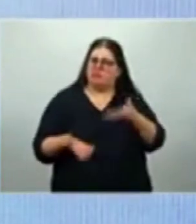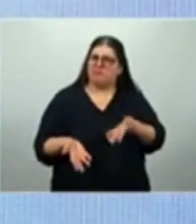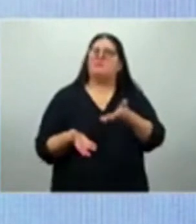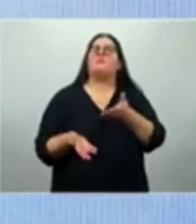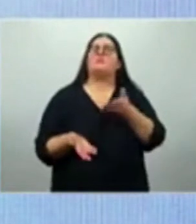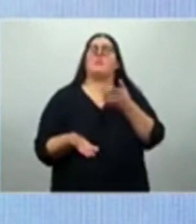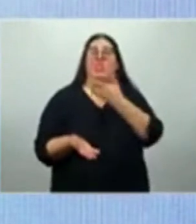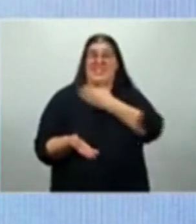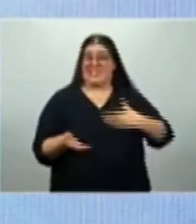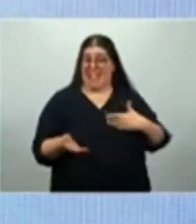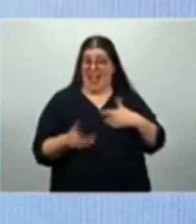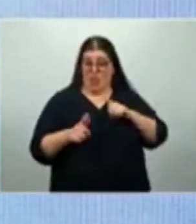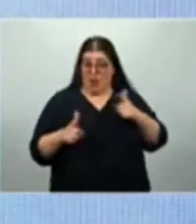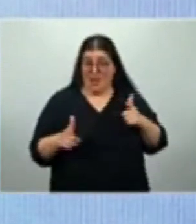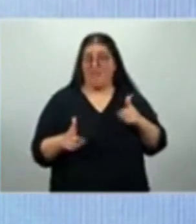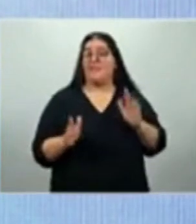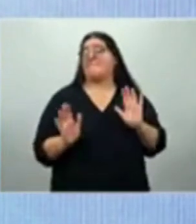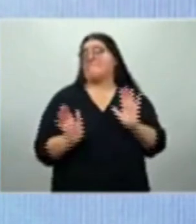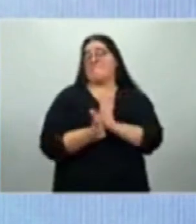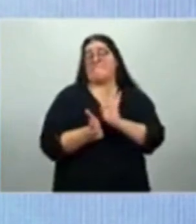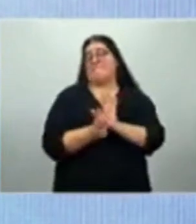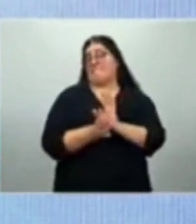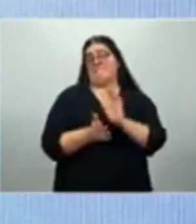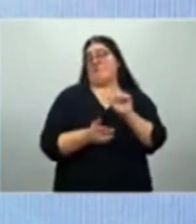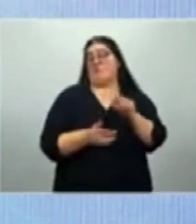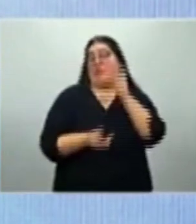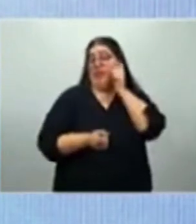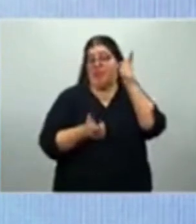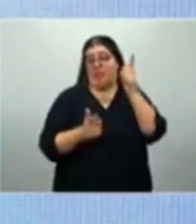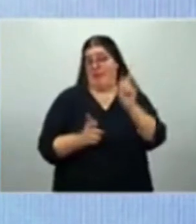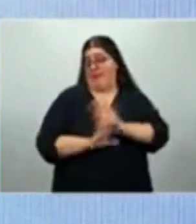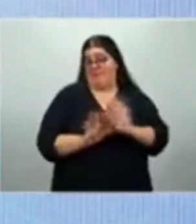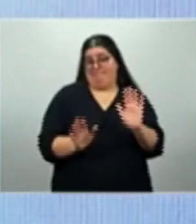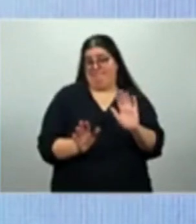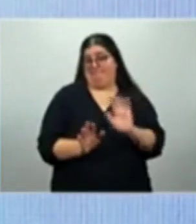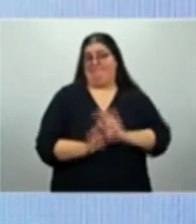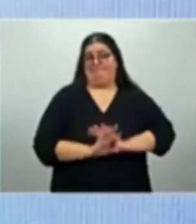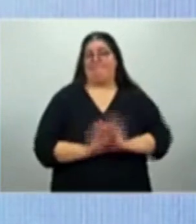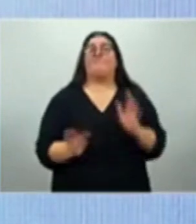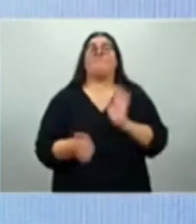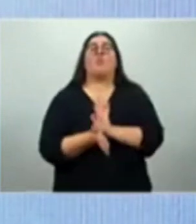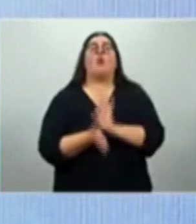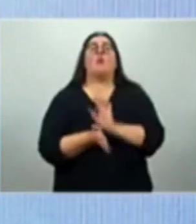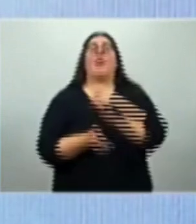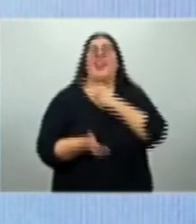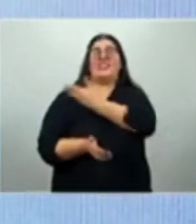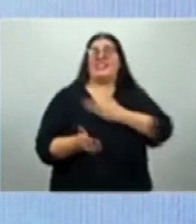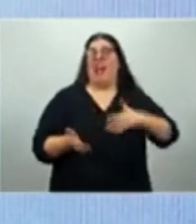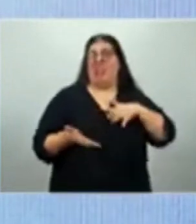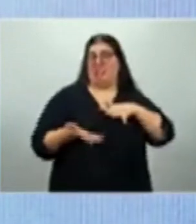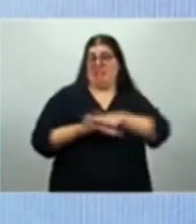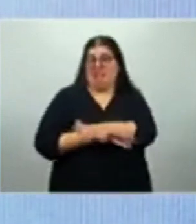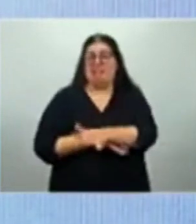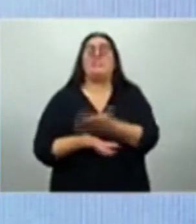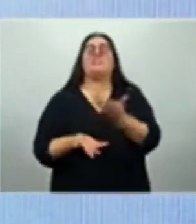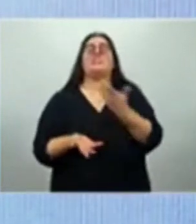Estado, la verdad que es algo absolutamente absurdo. Absolutamente absurdo, la pretensión de destruir. Estamos